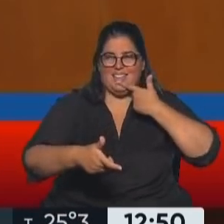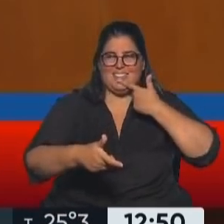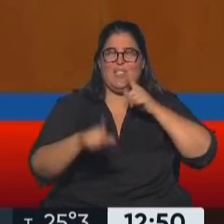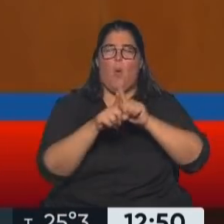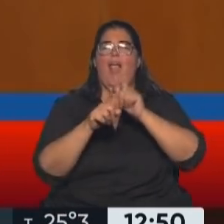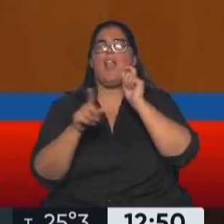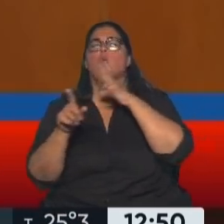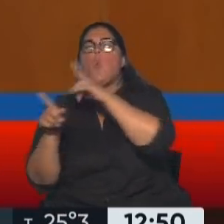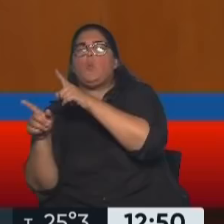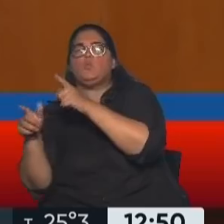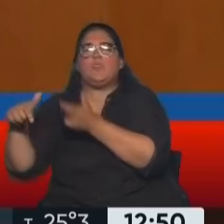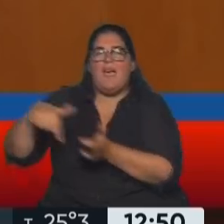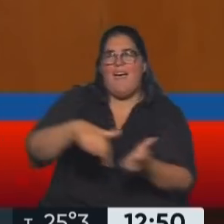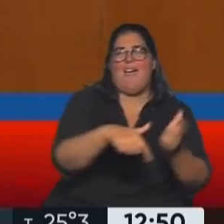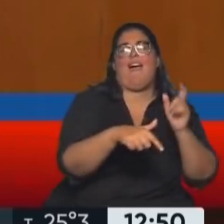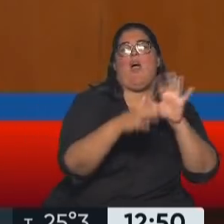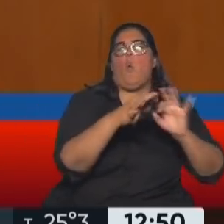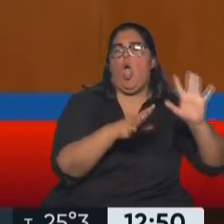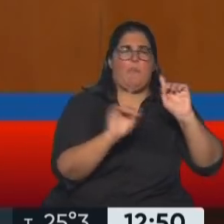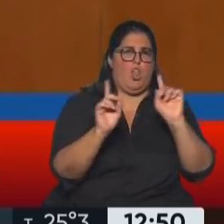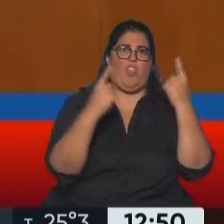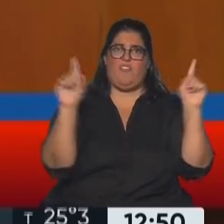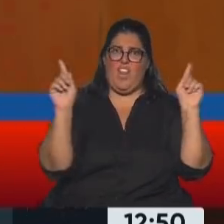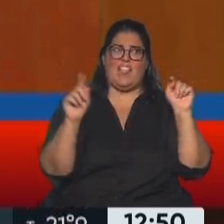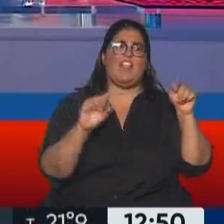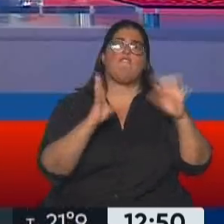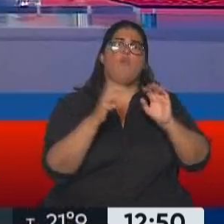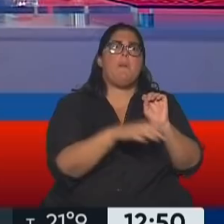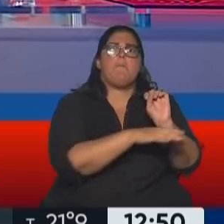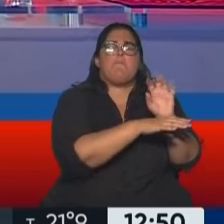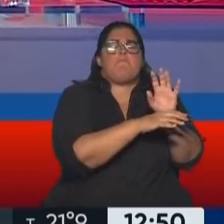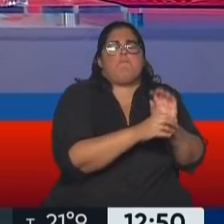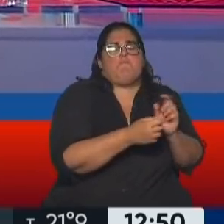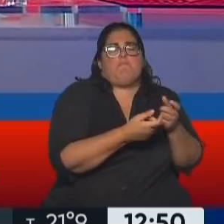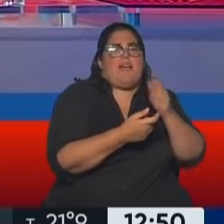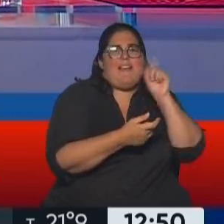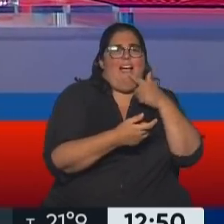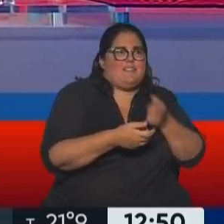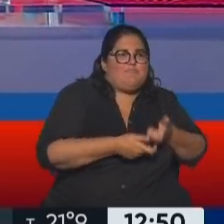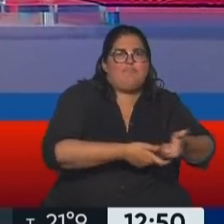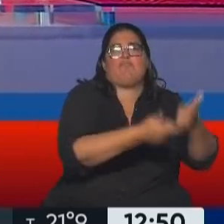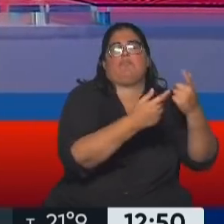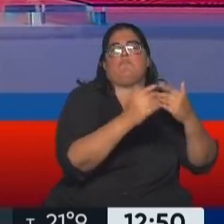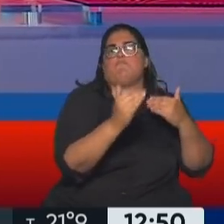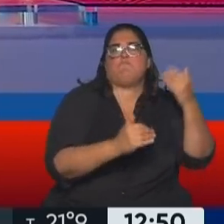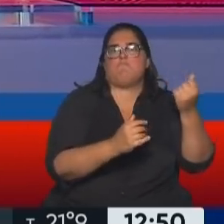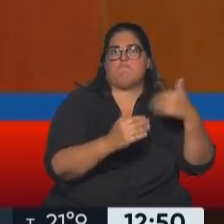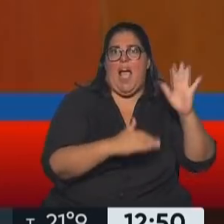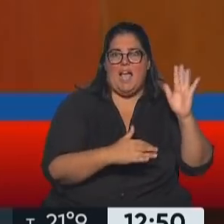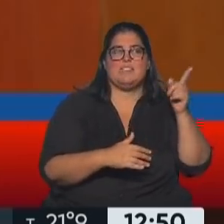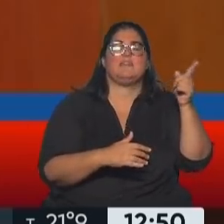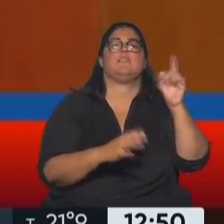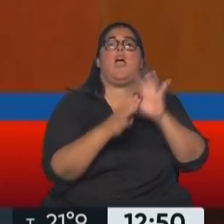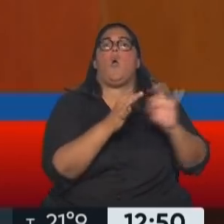ruso, les va a salir un 40% aproximadamente más caro a Europa, ¿no? Pero bueno, lo que plantean justamente desde Europa es: generamos